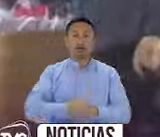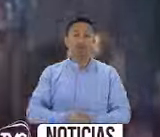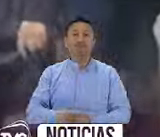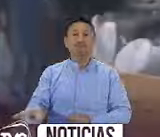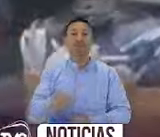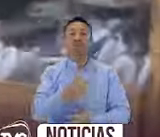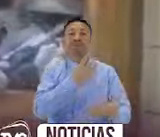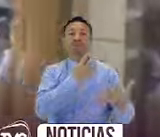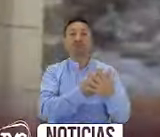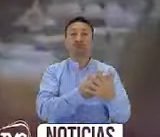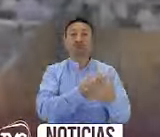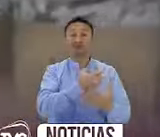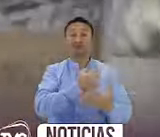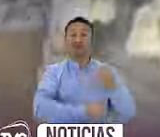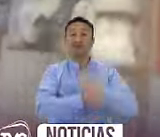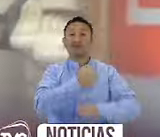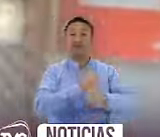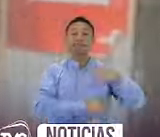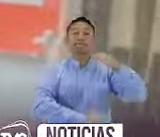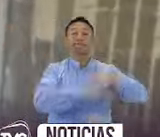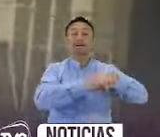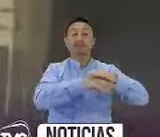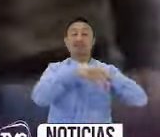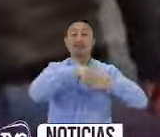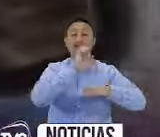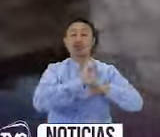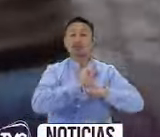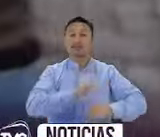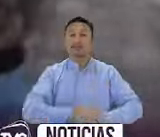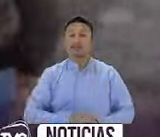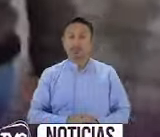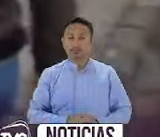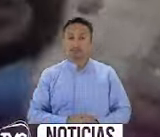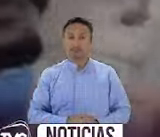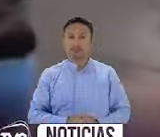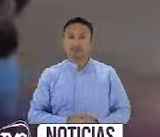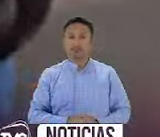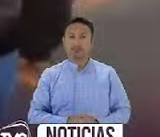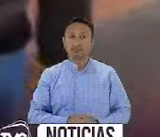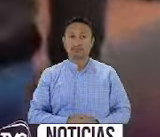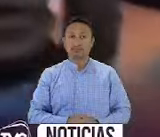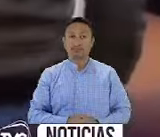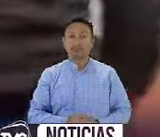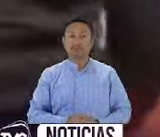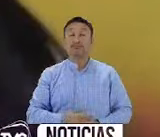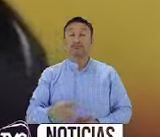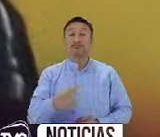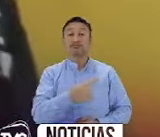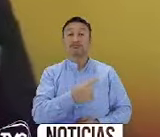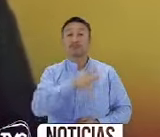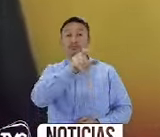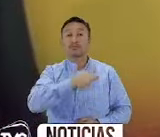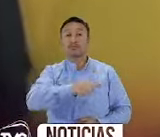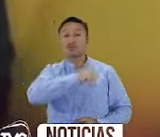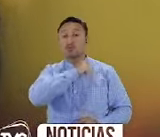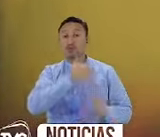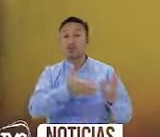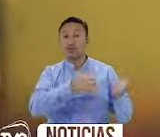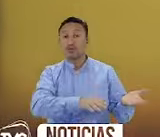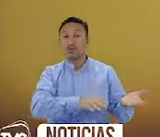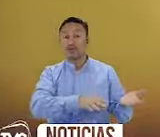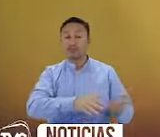pena conseguida en el país en este tipo de caso, es decir, secuestro más muerte.